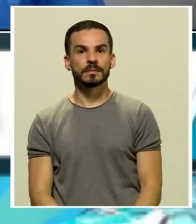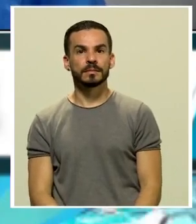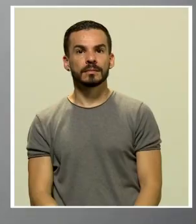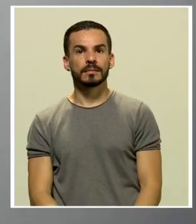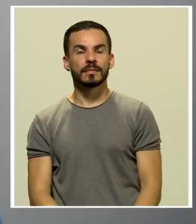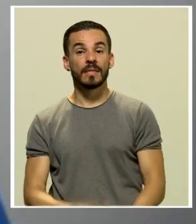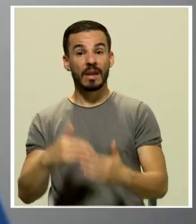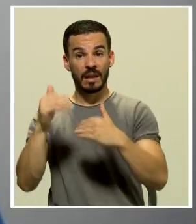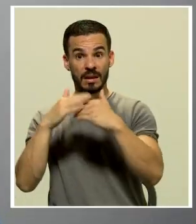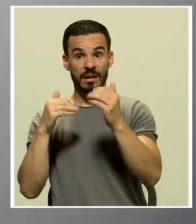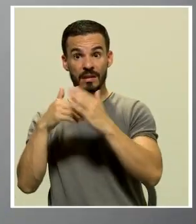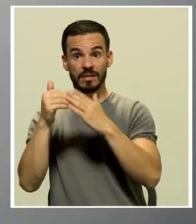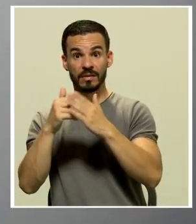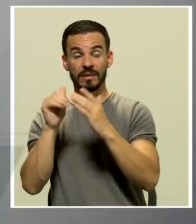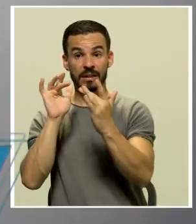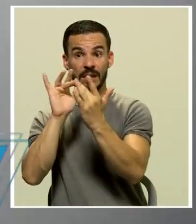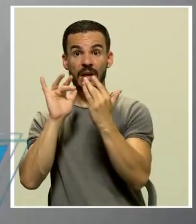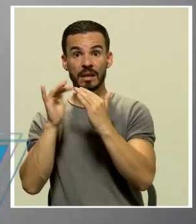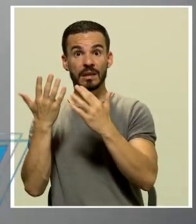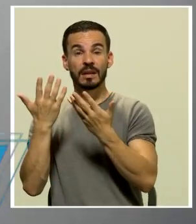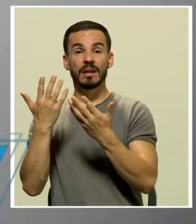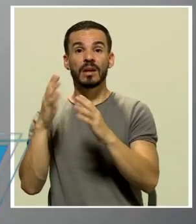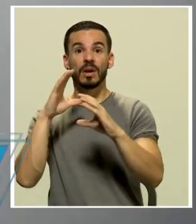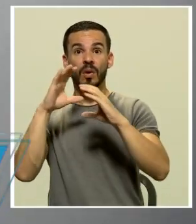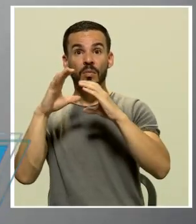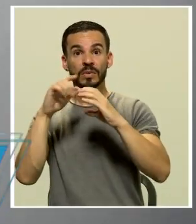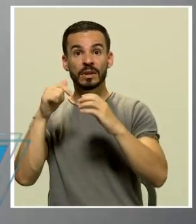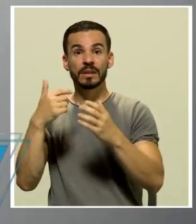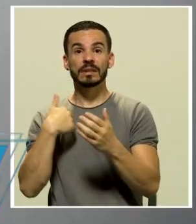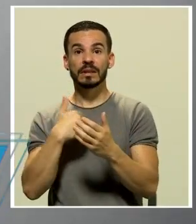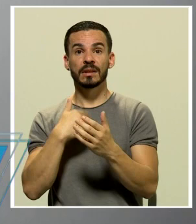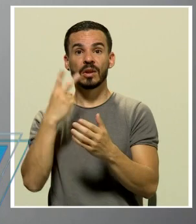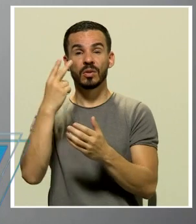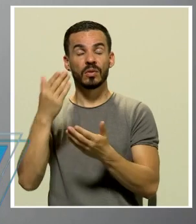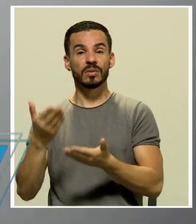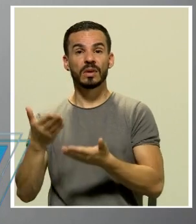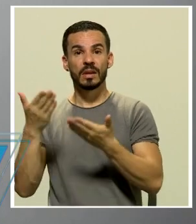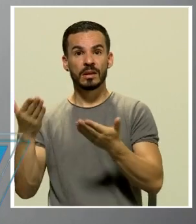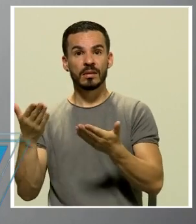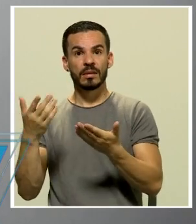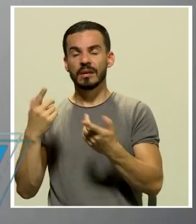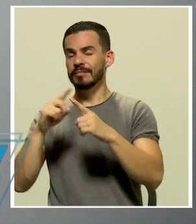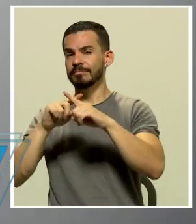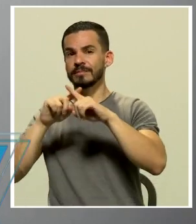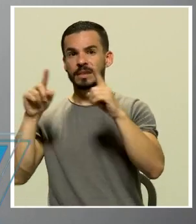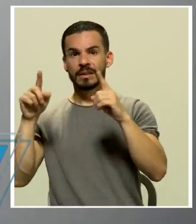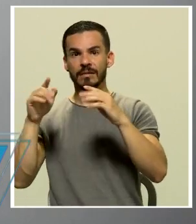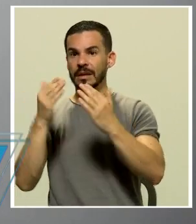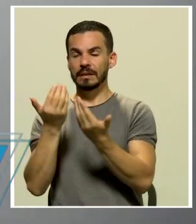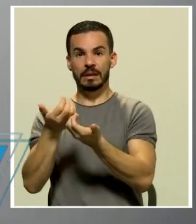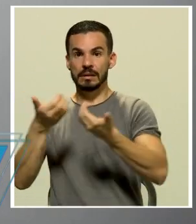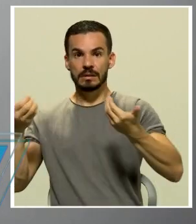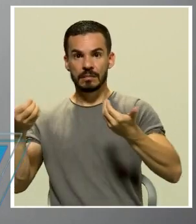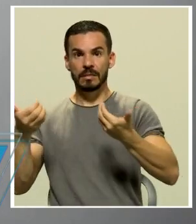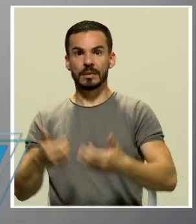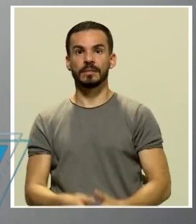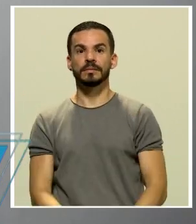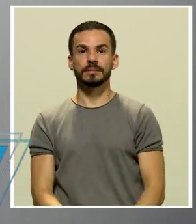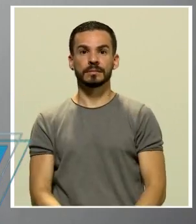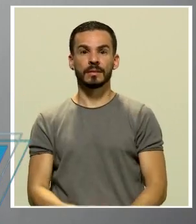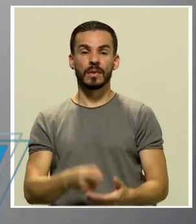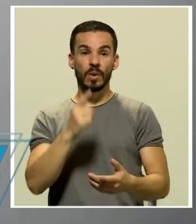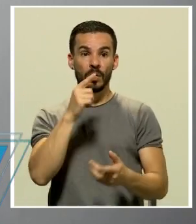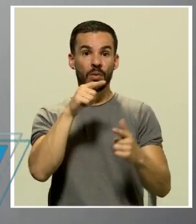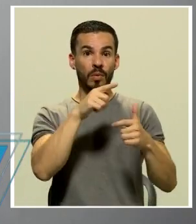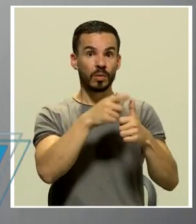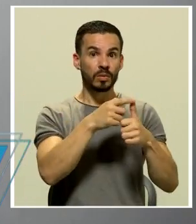La infraestructura de telecomunicaciones tiene dos aspectos muy diferentes y separados. Una es